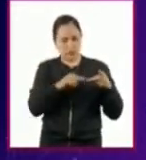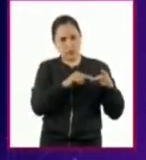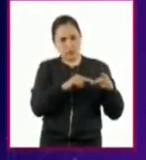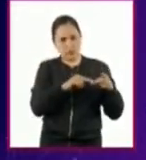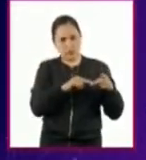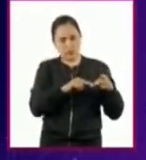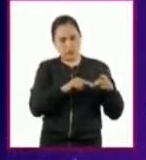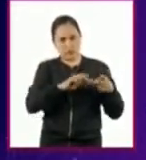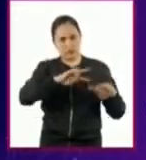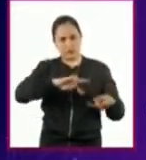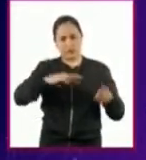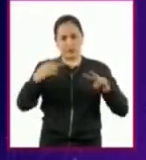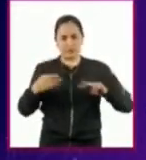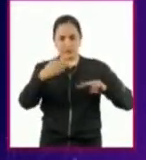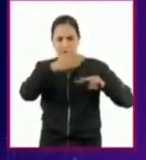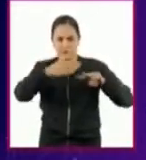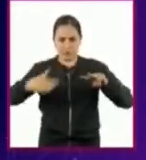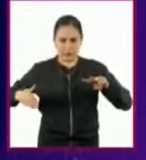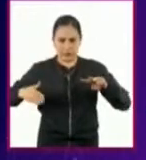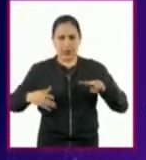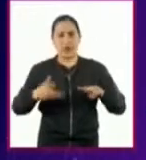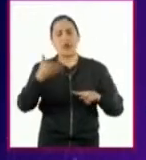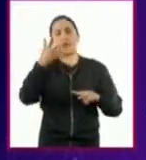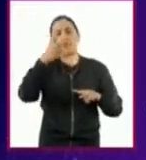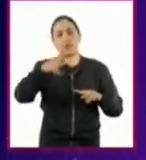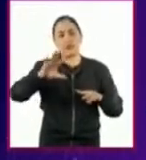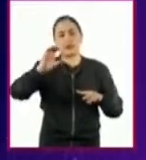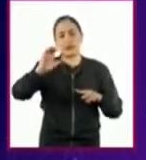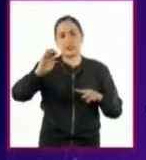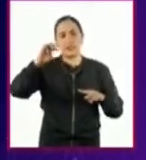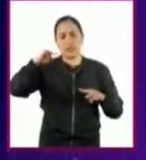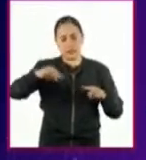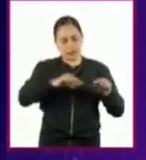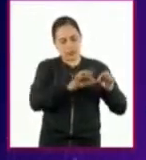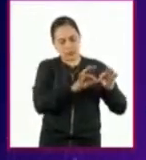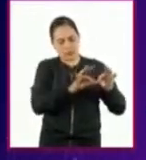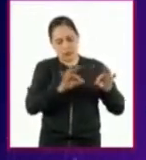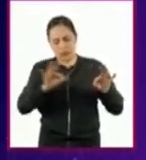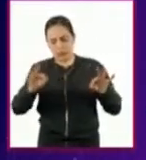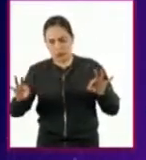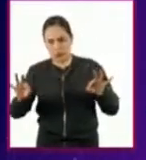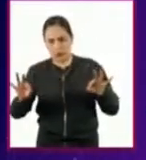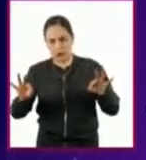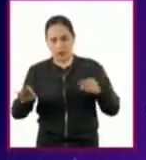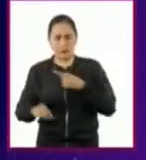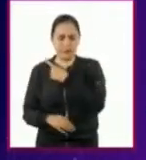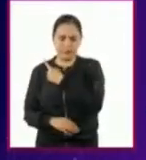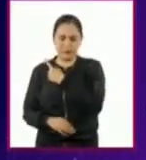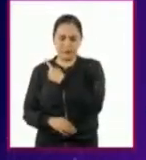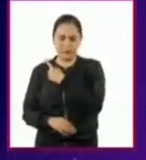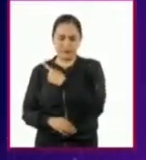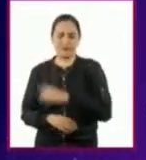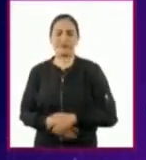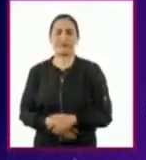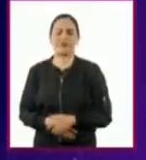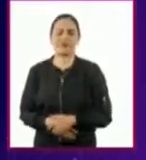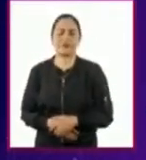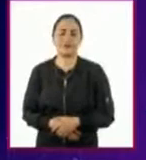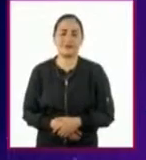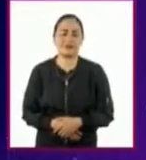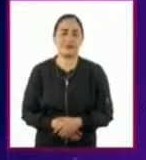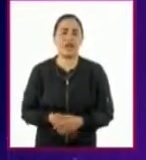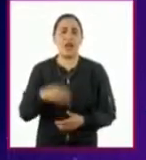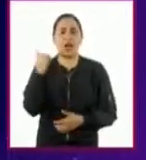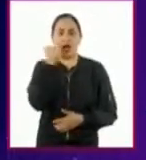30 grados, trazó el lado de 10 centímetros y unió el extremo del segmento con el vértice del ángulo. El